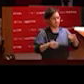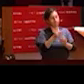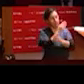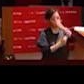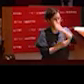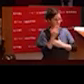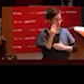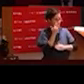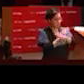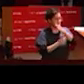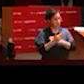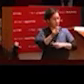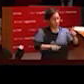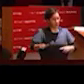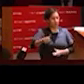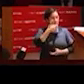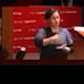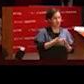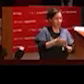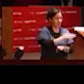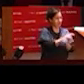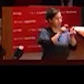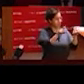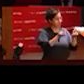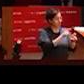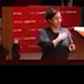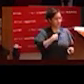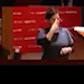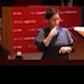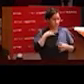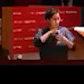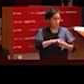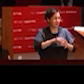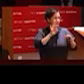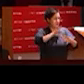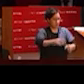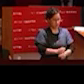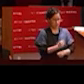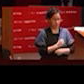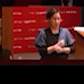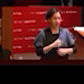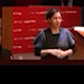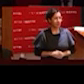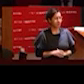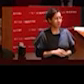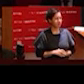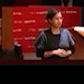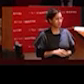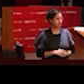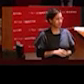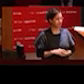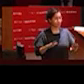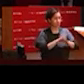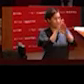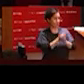discapacidad que nos solicitan las empresas y también enclaves laborales y luego por fin tenemos nuestro